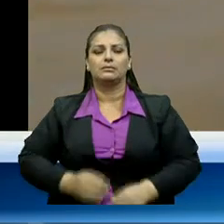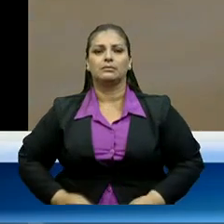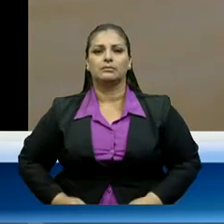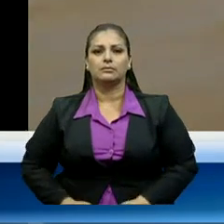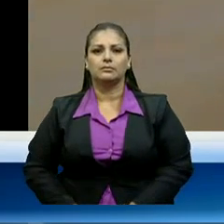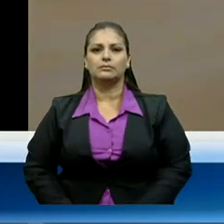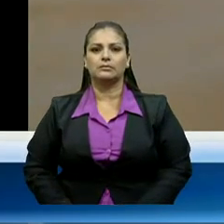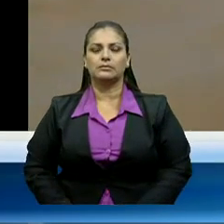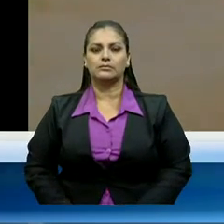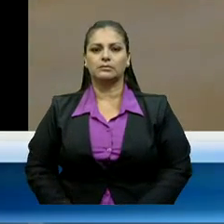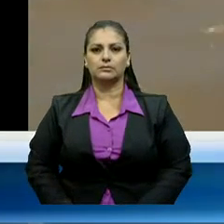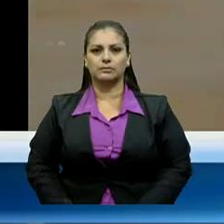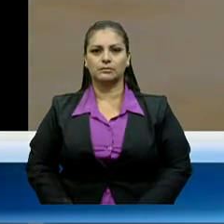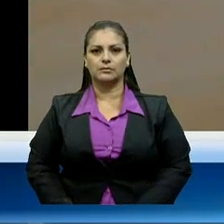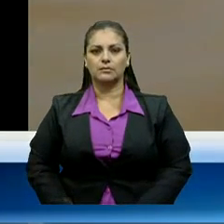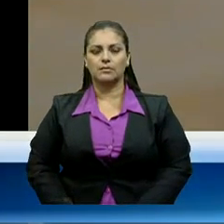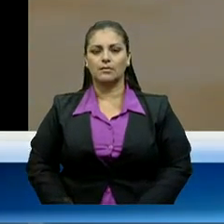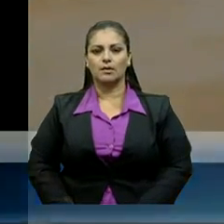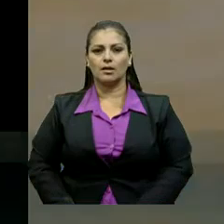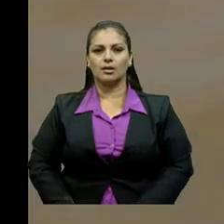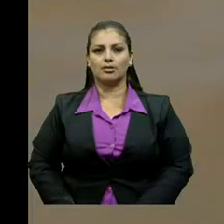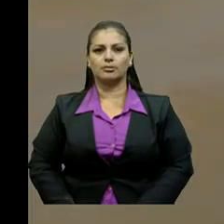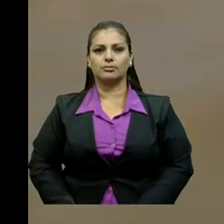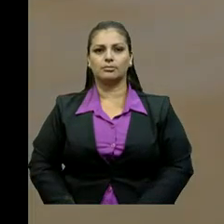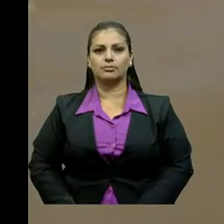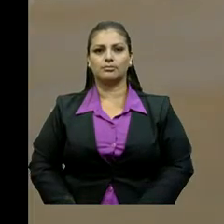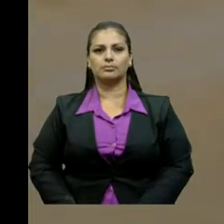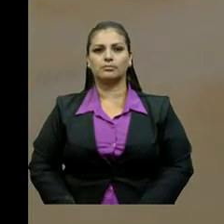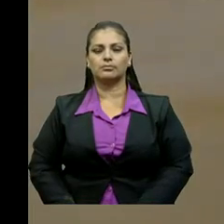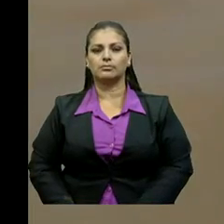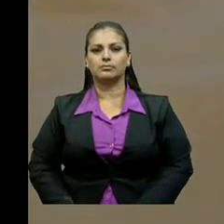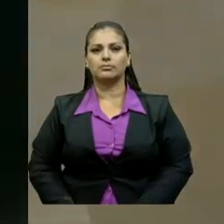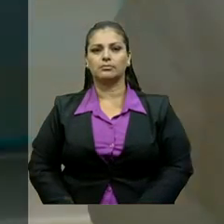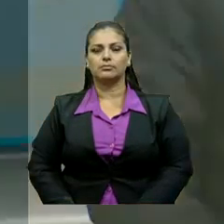de Osvaldo Carrasco, informó Jorge Escobar.